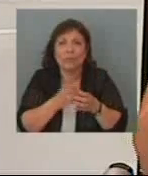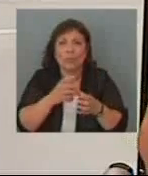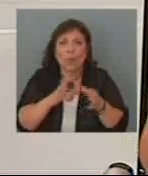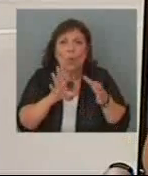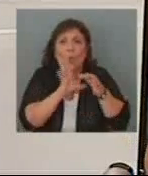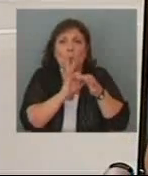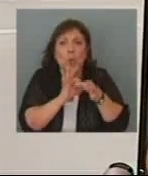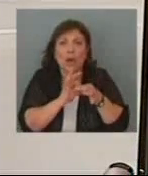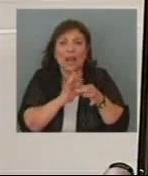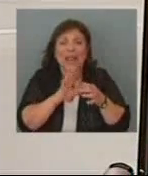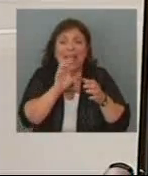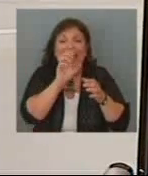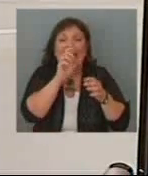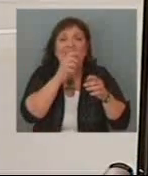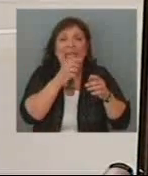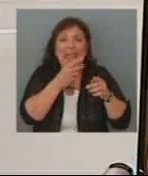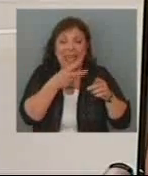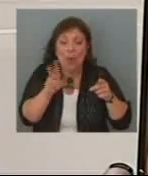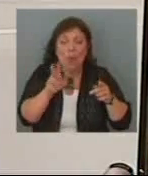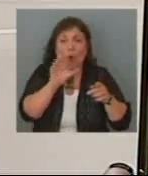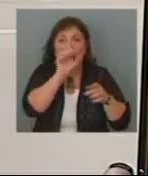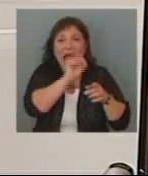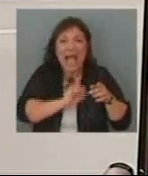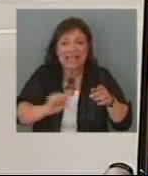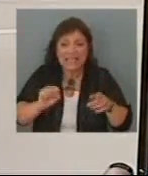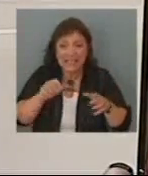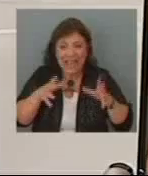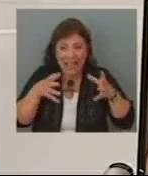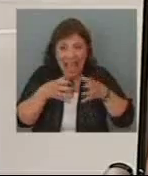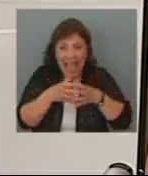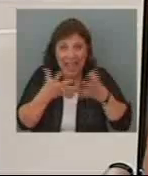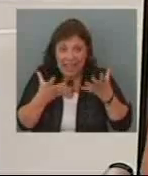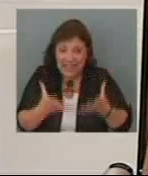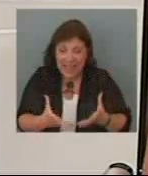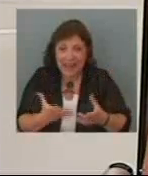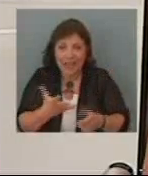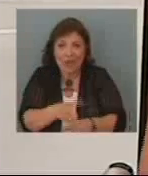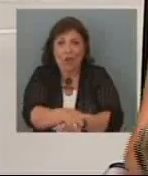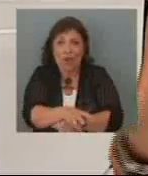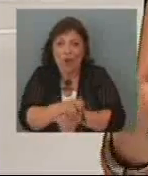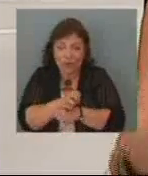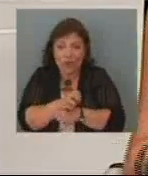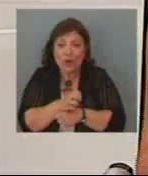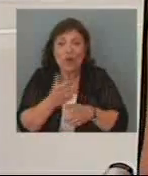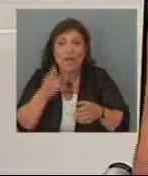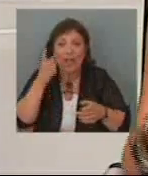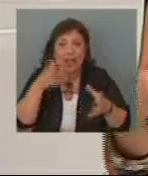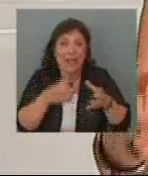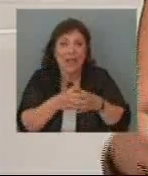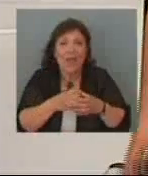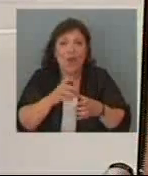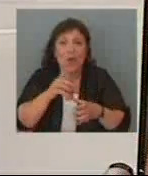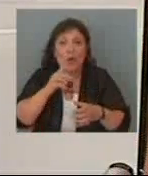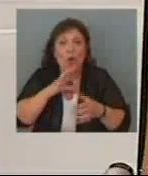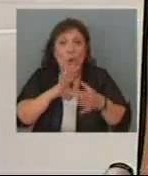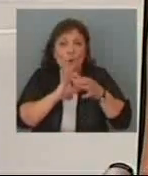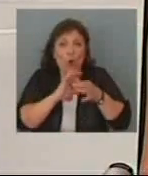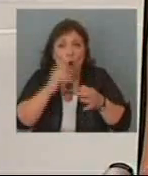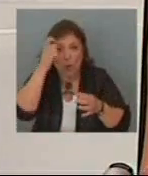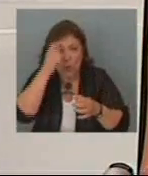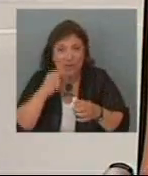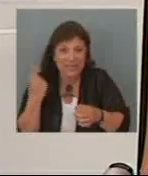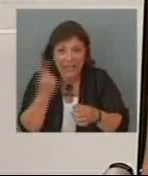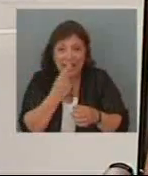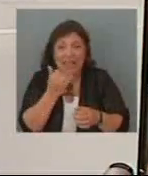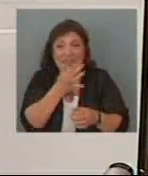Unión Euroasiática, donde una vez más Putin quiere volver a tener el control que antaño tenía a través de la Unión Soviética y luego la